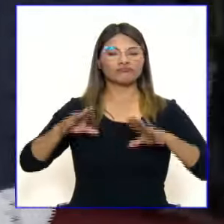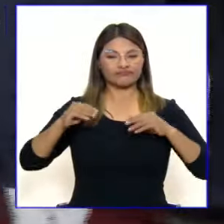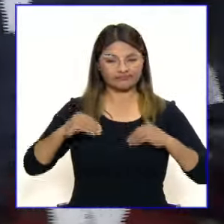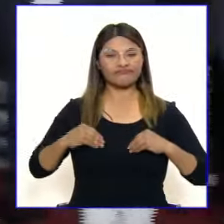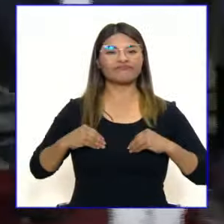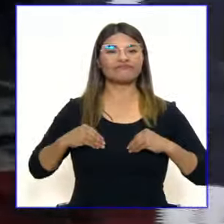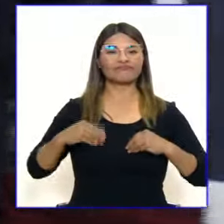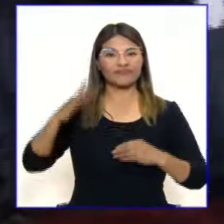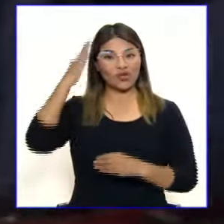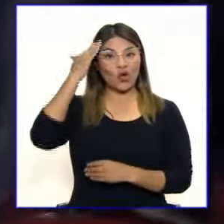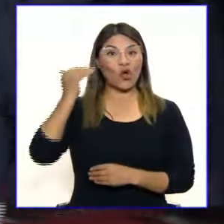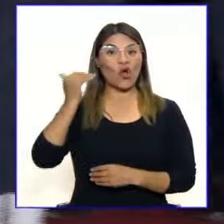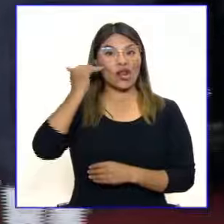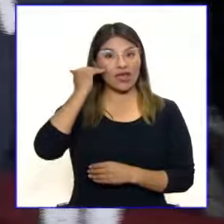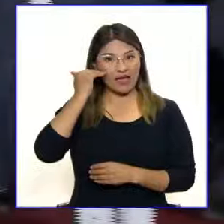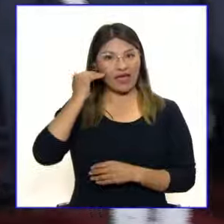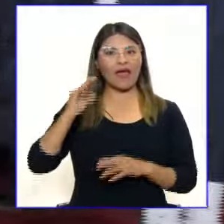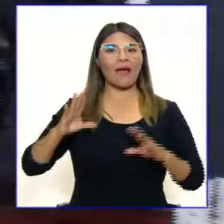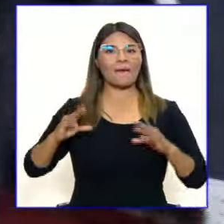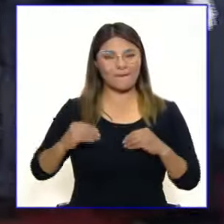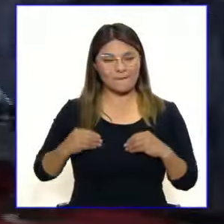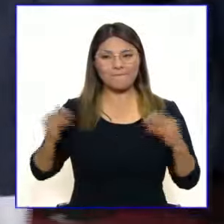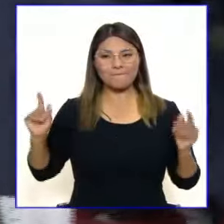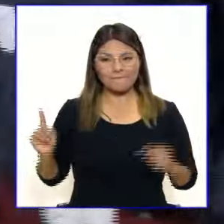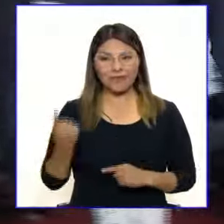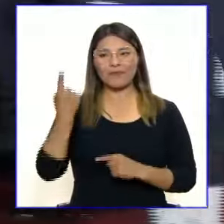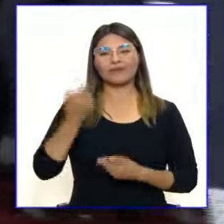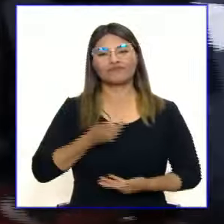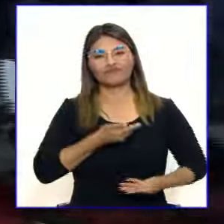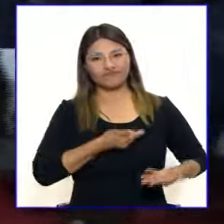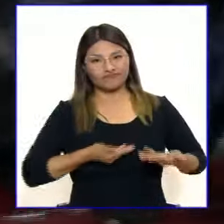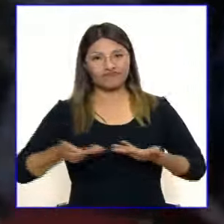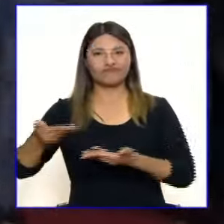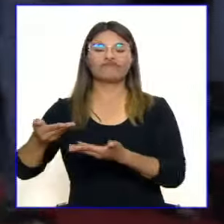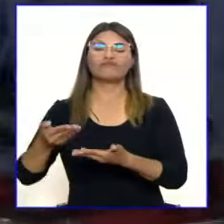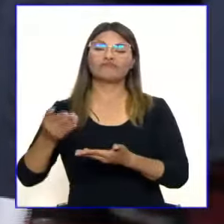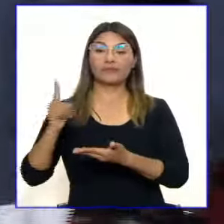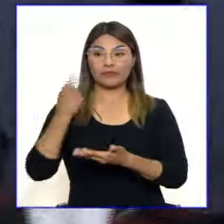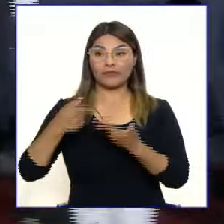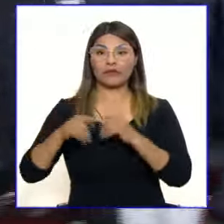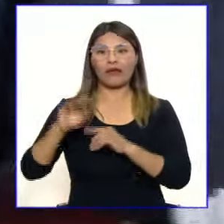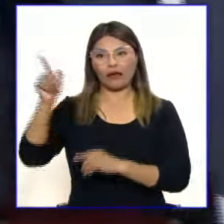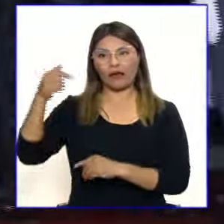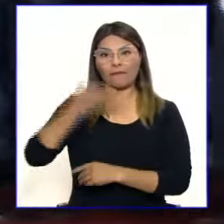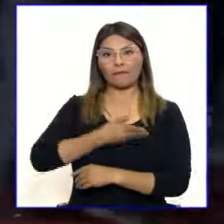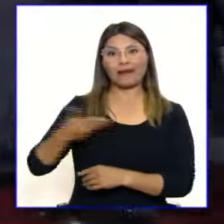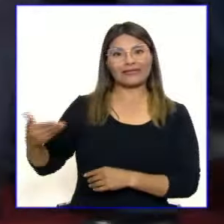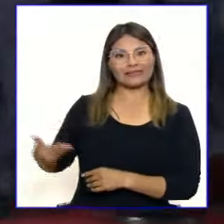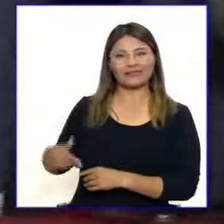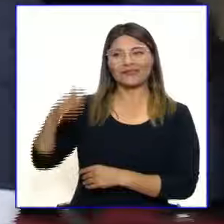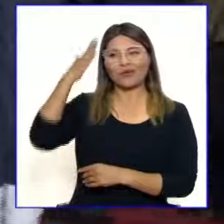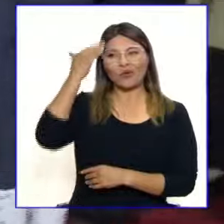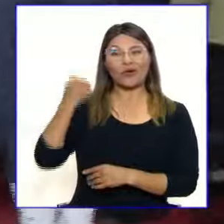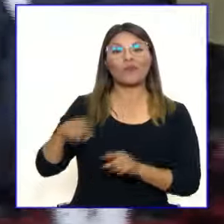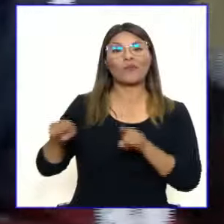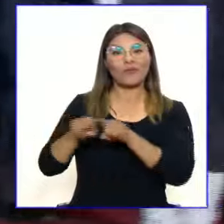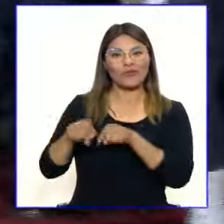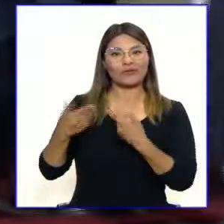de la presidencia de la APEC. Es por ello importante la llegada de su presidente,